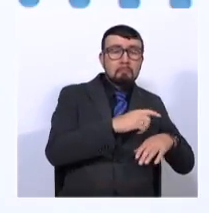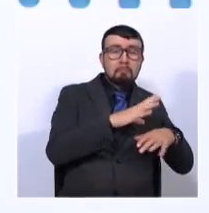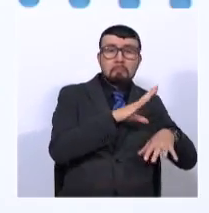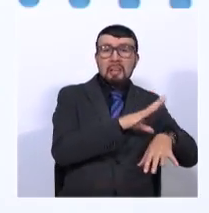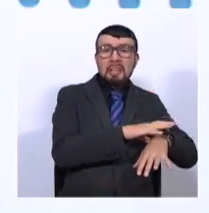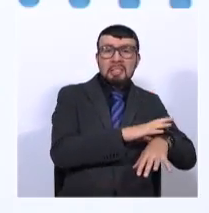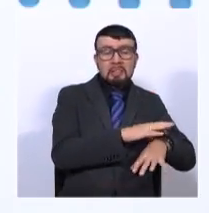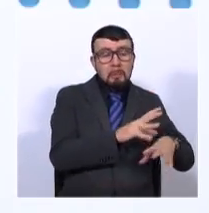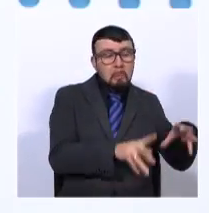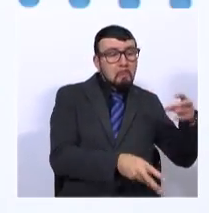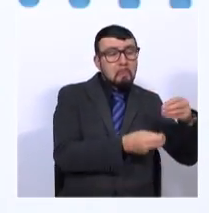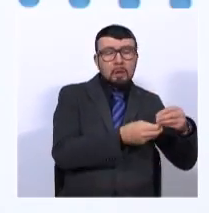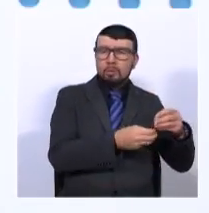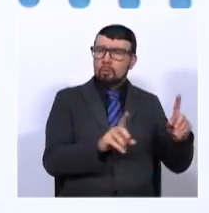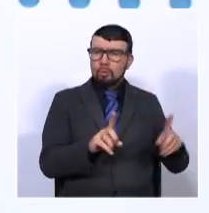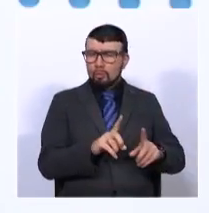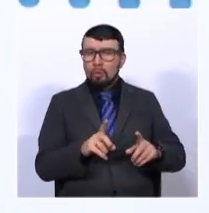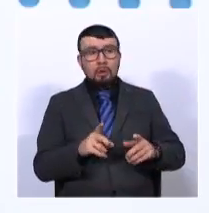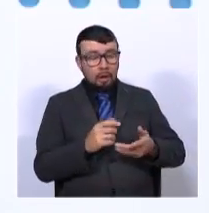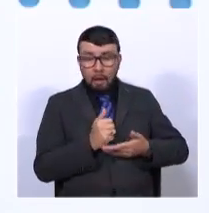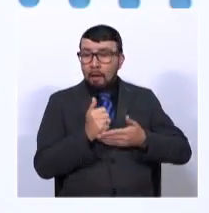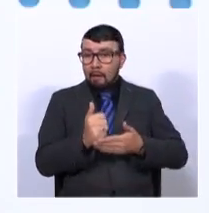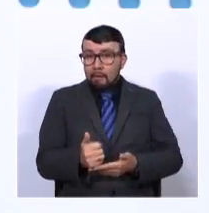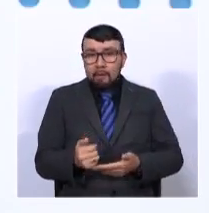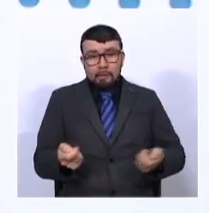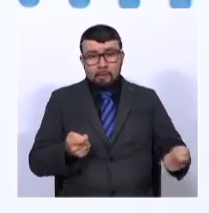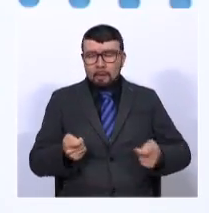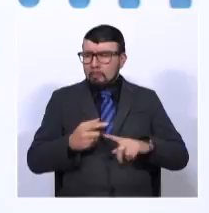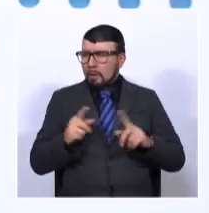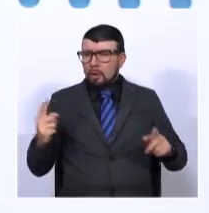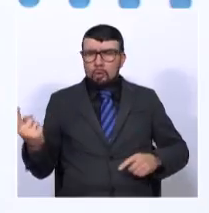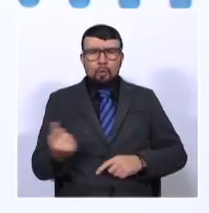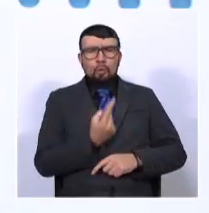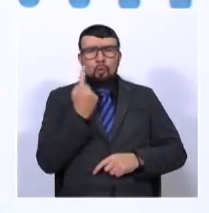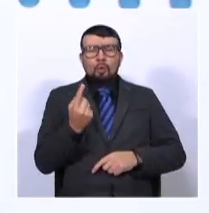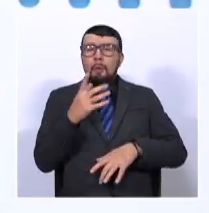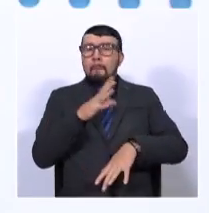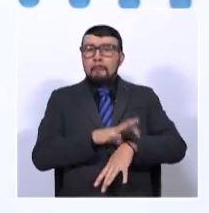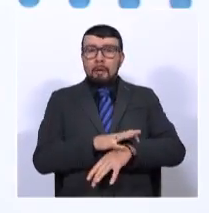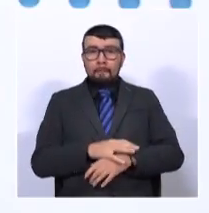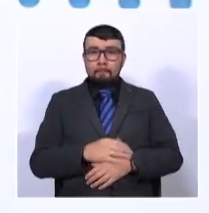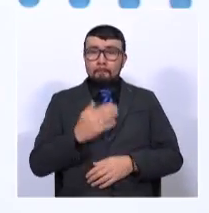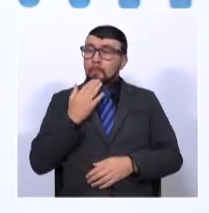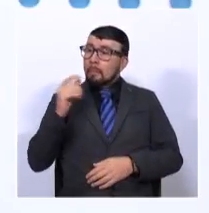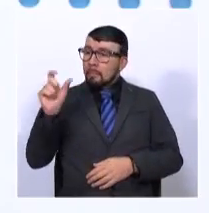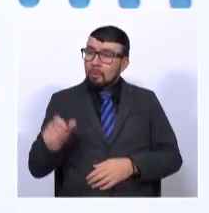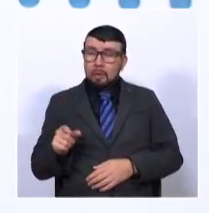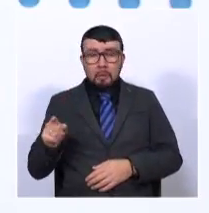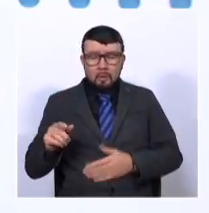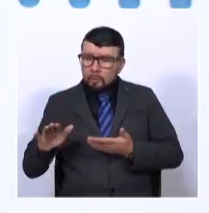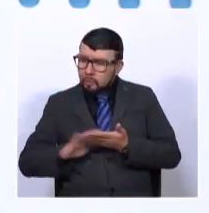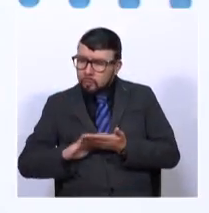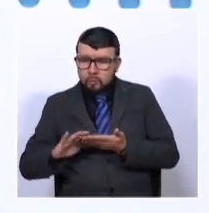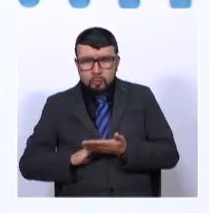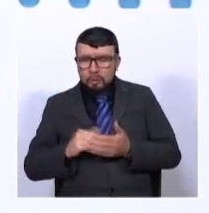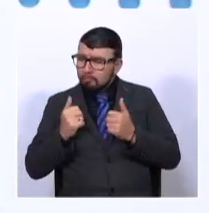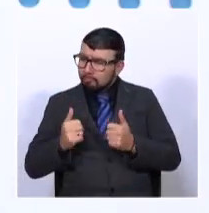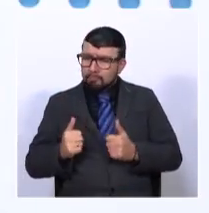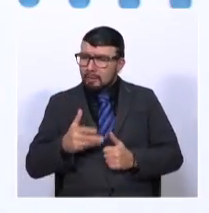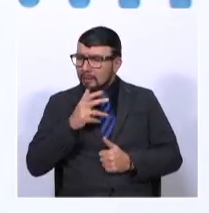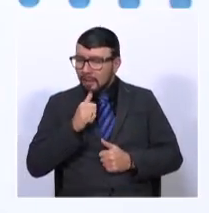medicinas complementarias, medicinas holísticas. Entonces, en un caso de que no mejore y por el tiempo de la